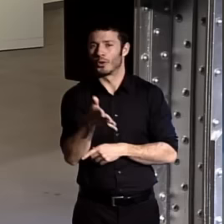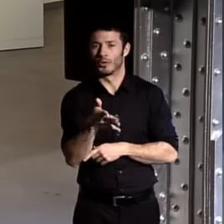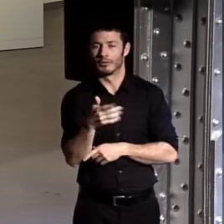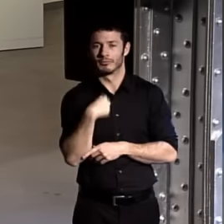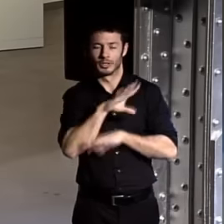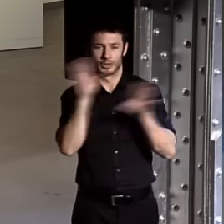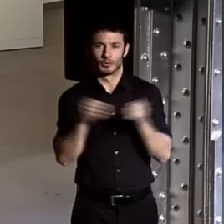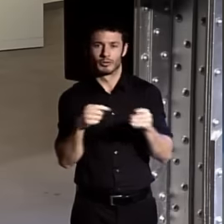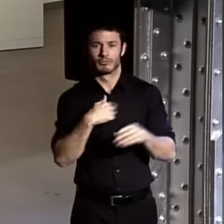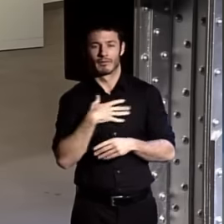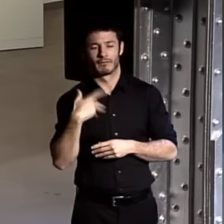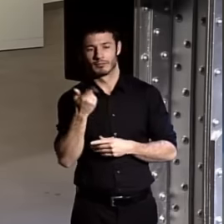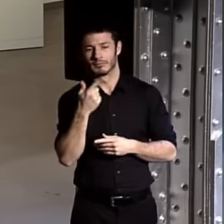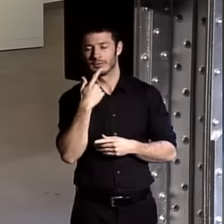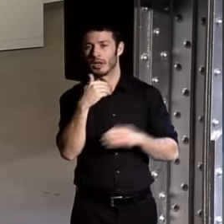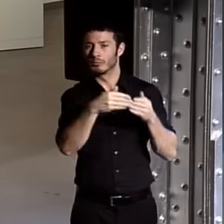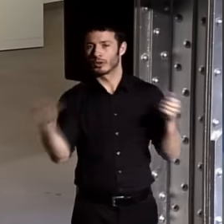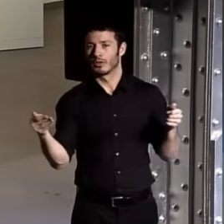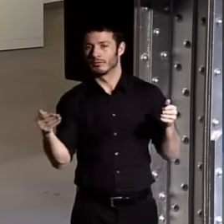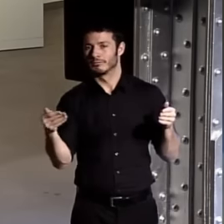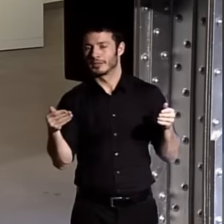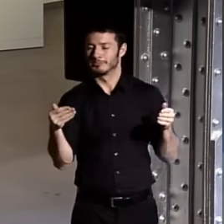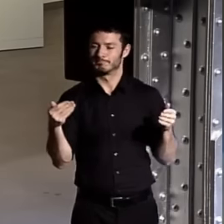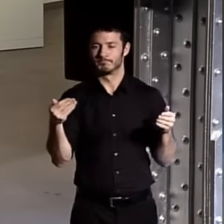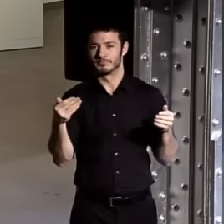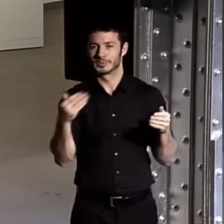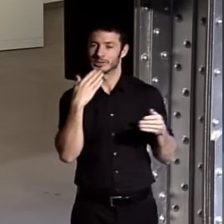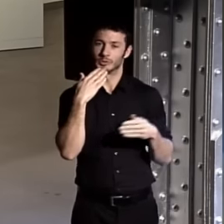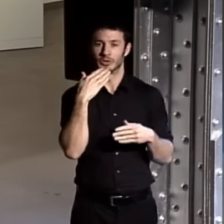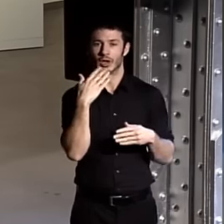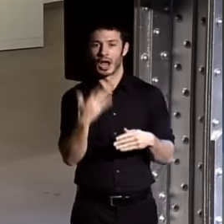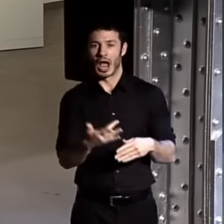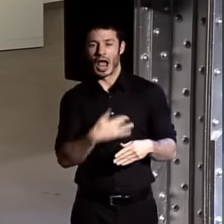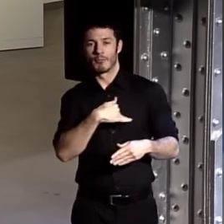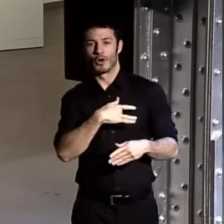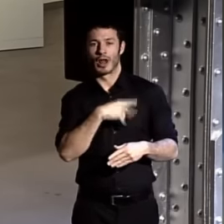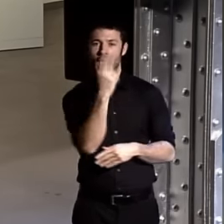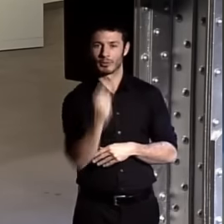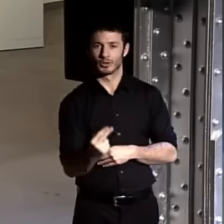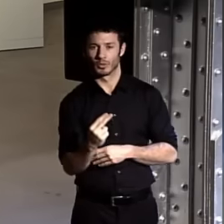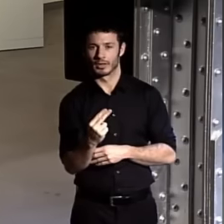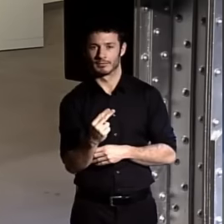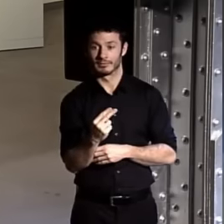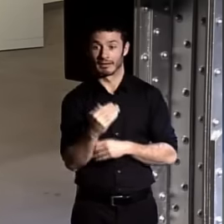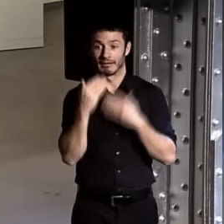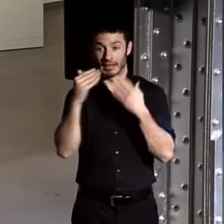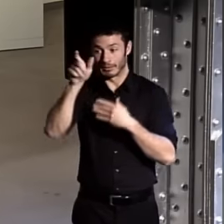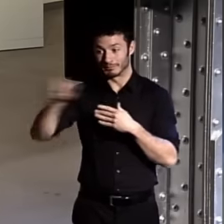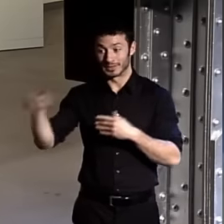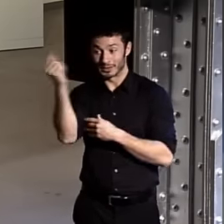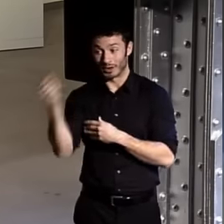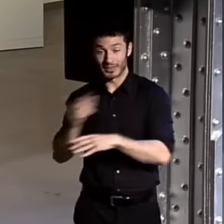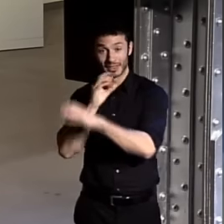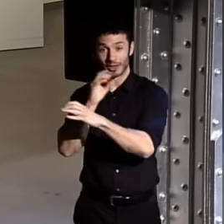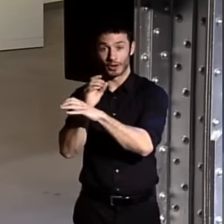diría que esto es una exposición de amor a la pintura básicamente ese amor parte de los dibujantes y guionistas de cómics que han hecho versiones